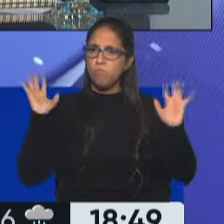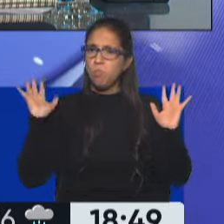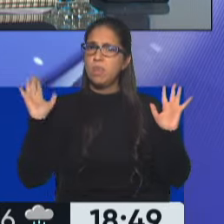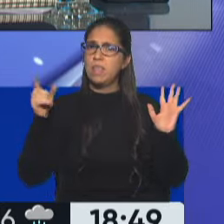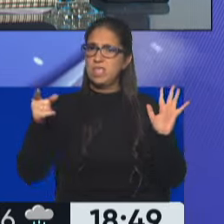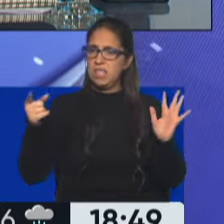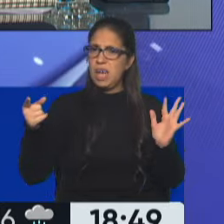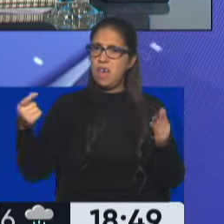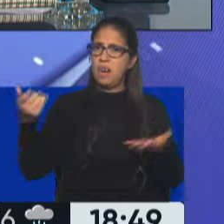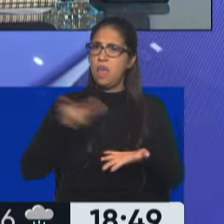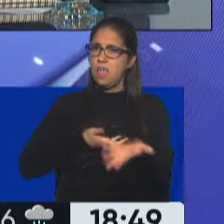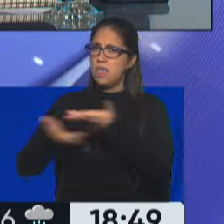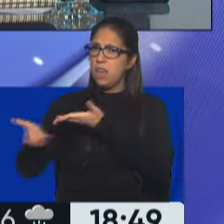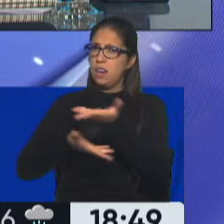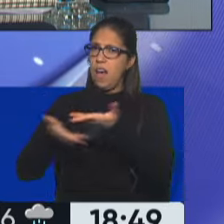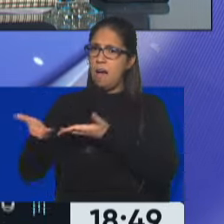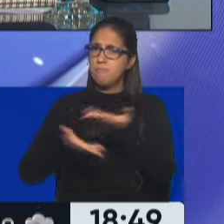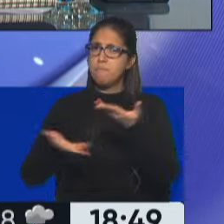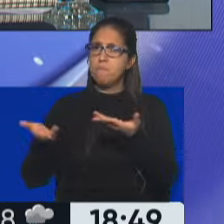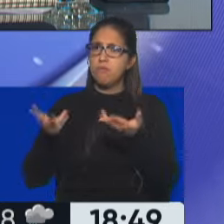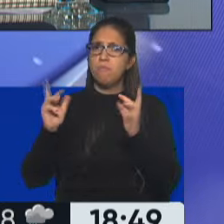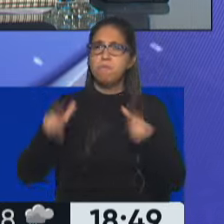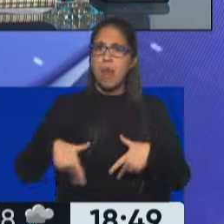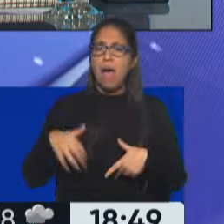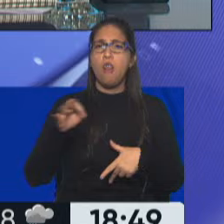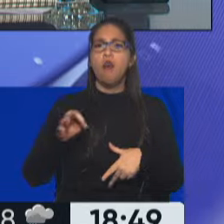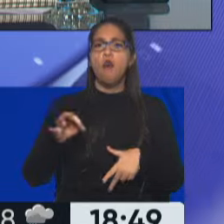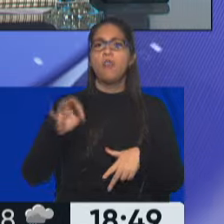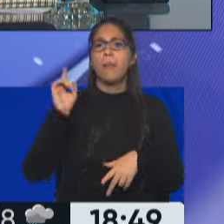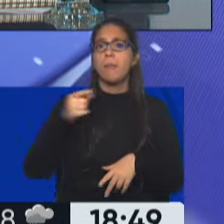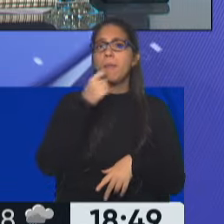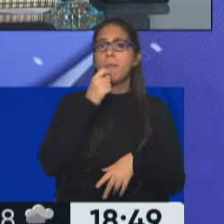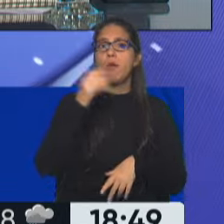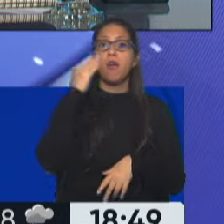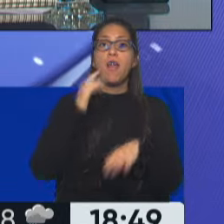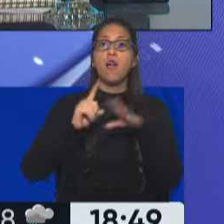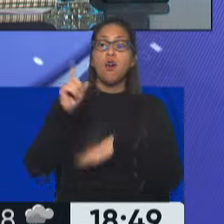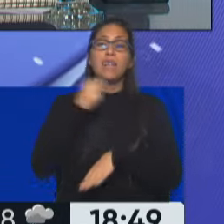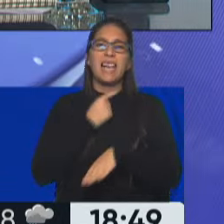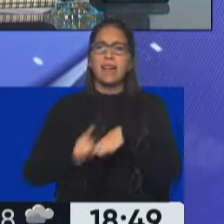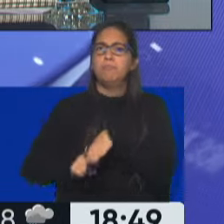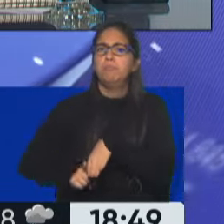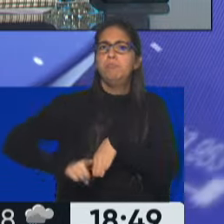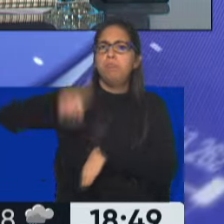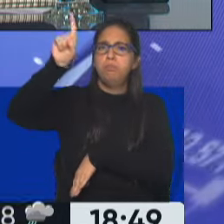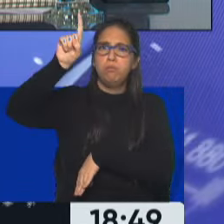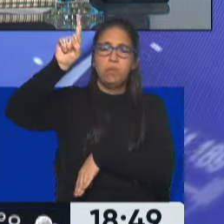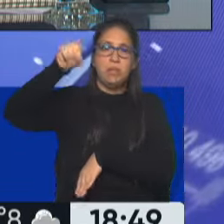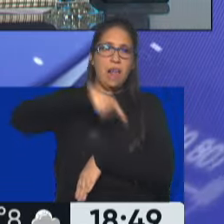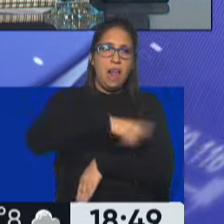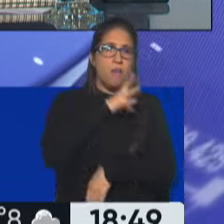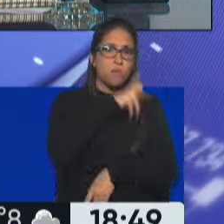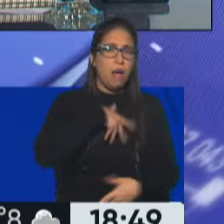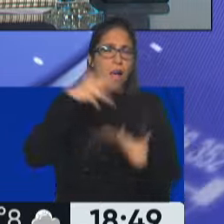digamos, nuclear. También se hablaba del programa satelital de Corea del Norte, digamos, con esta cuestión de